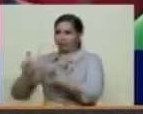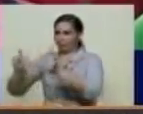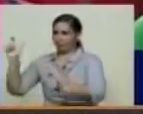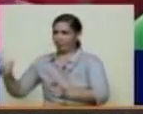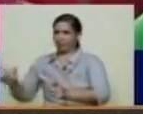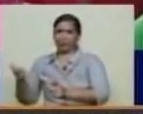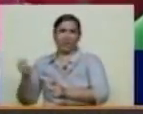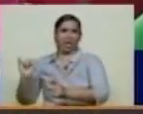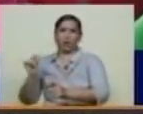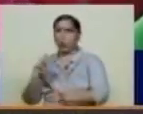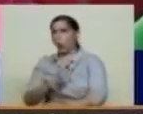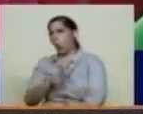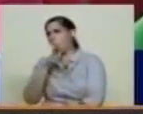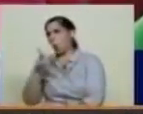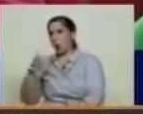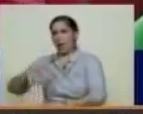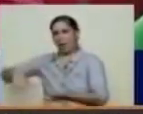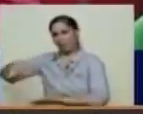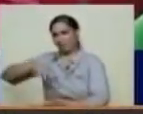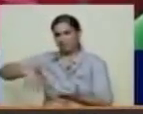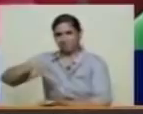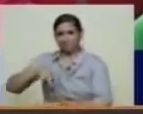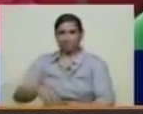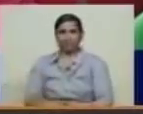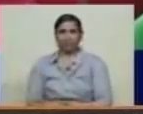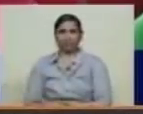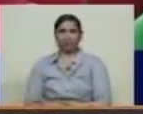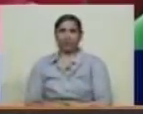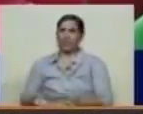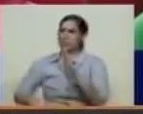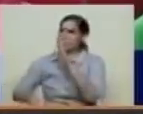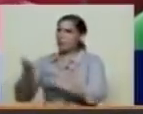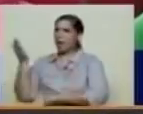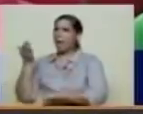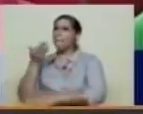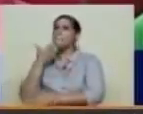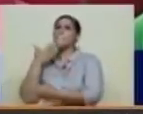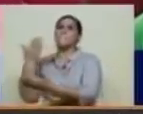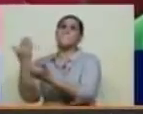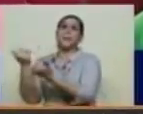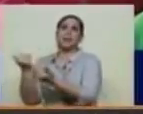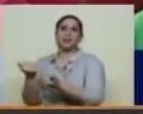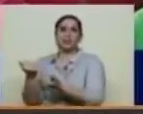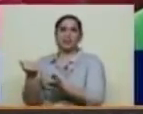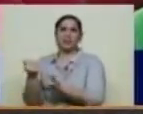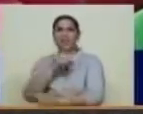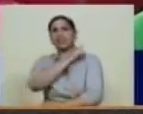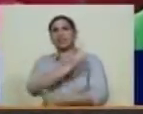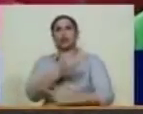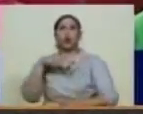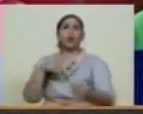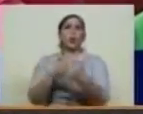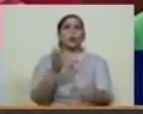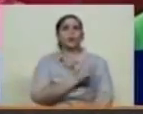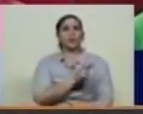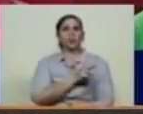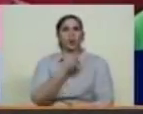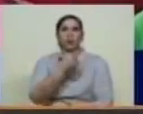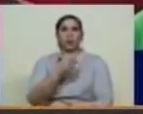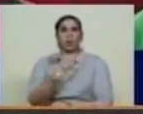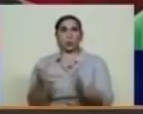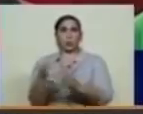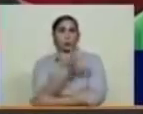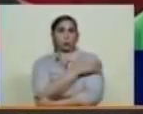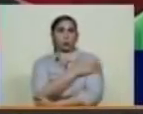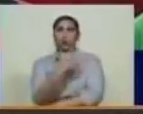desastre, esa dirigencia. Y se van a exigir y a pedir sanciones contra Venezuela. Ellos dijeron aquí, los opositores, no, eso es solo para